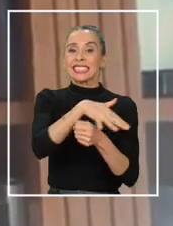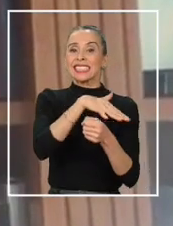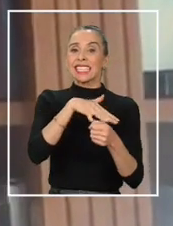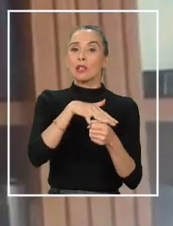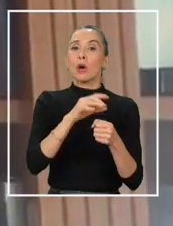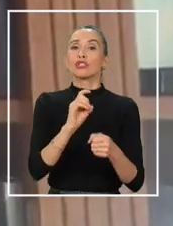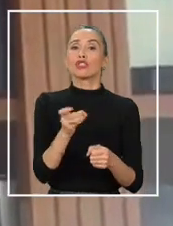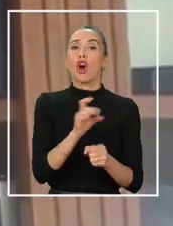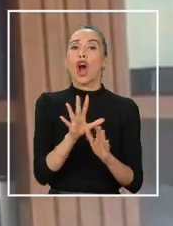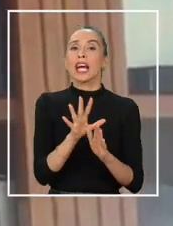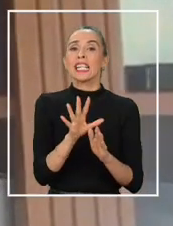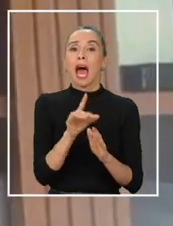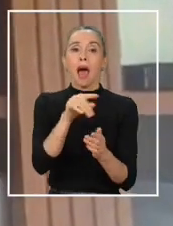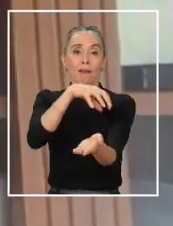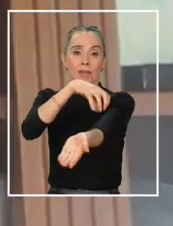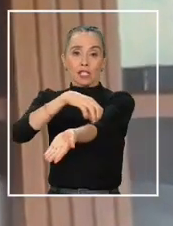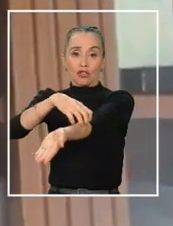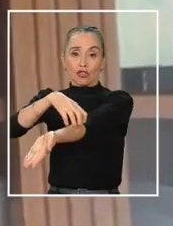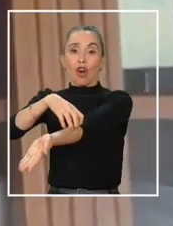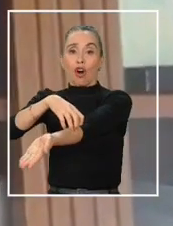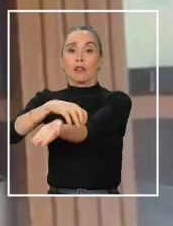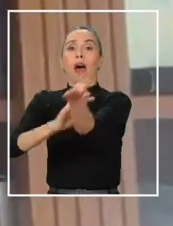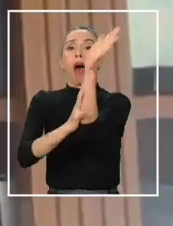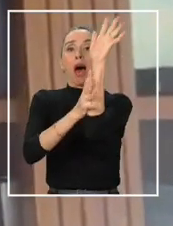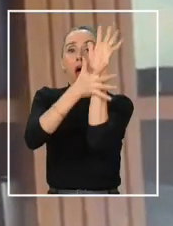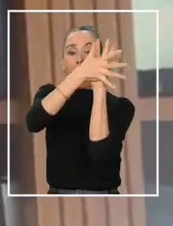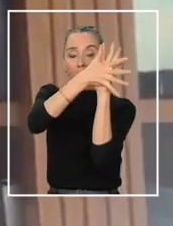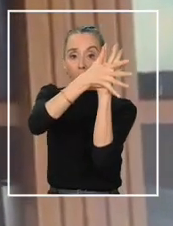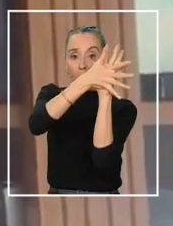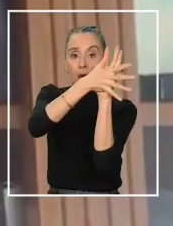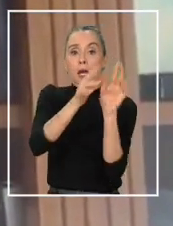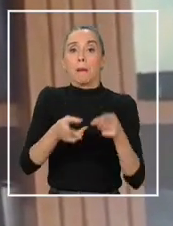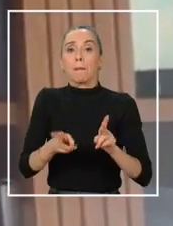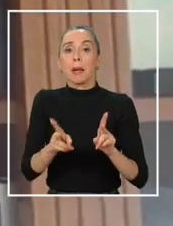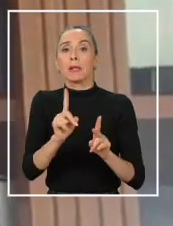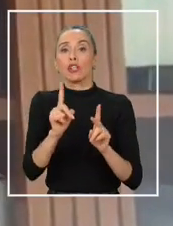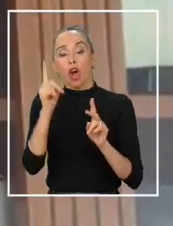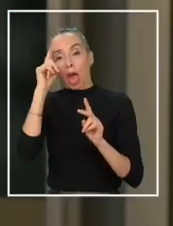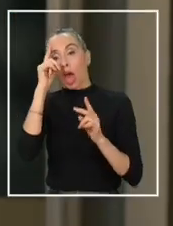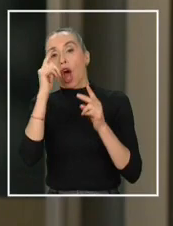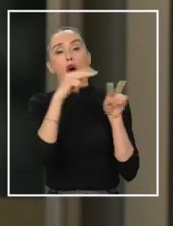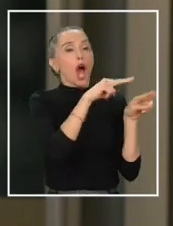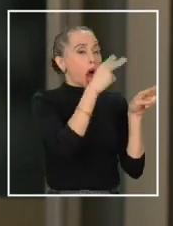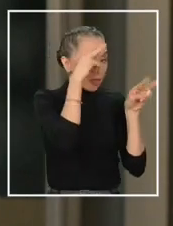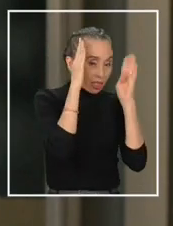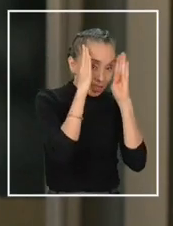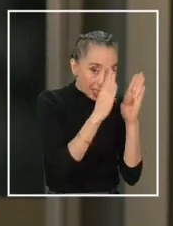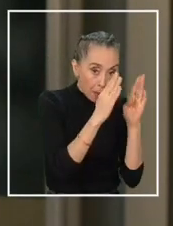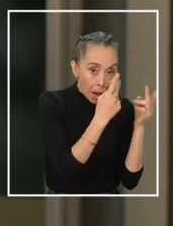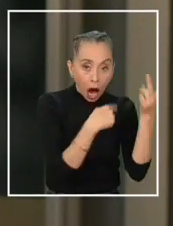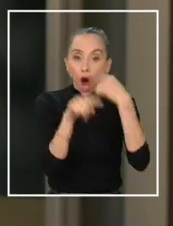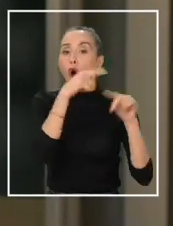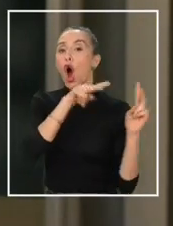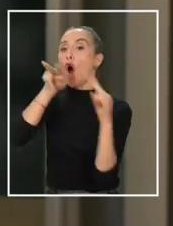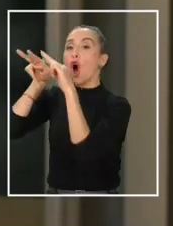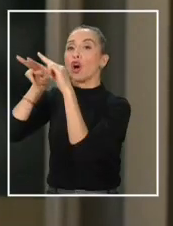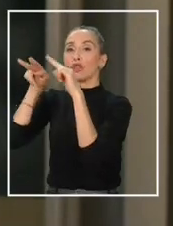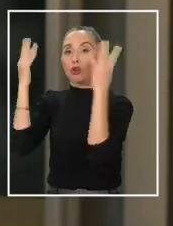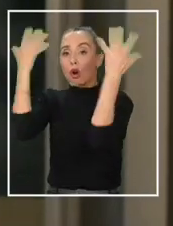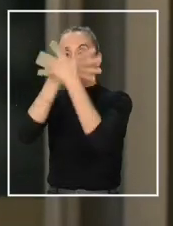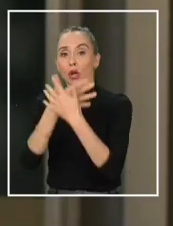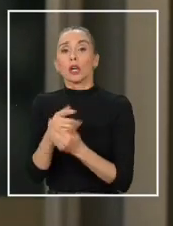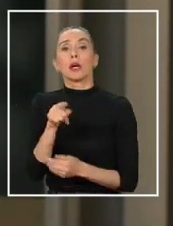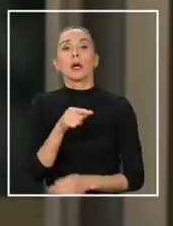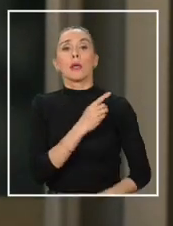situación producida en la Araucanía nos permita no caer en distracciones. Yo creo que el diputado Mellado, así como todo su